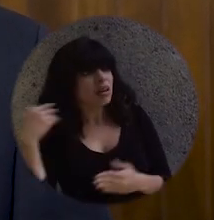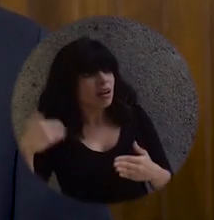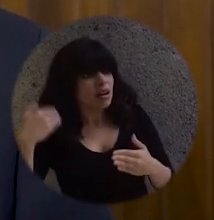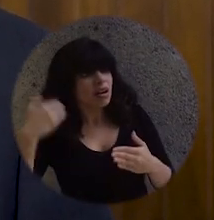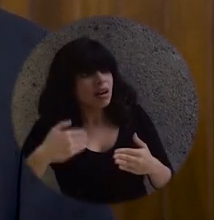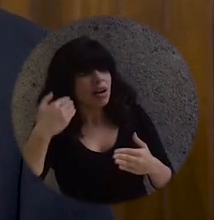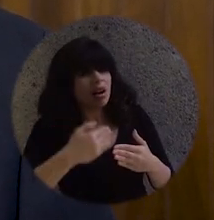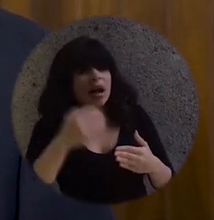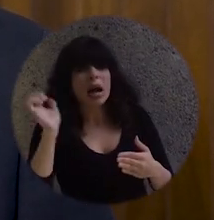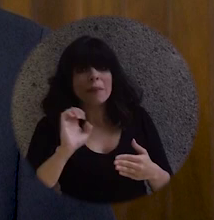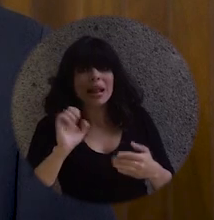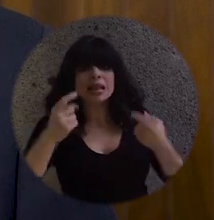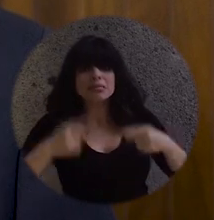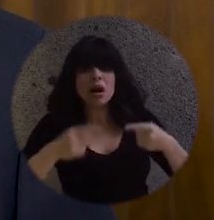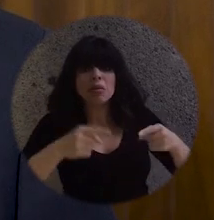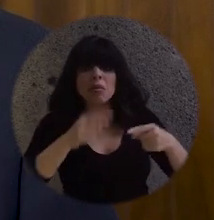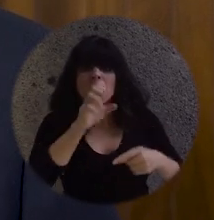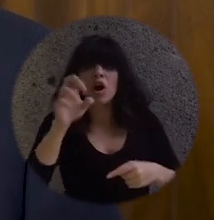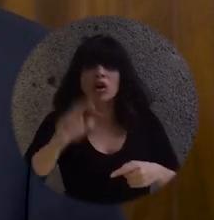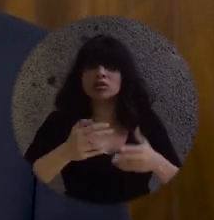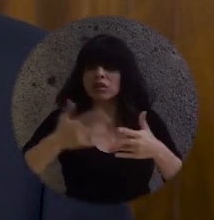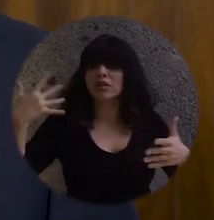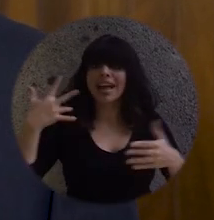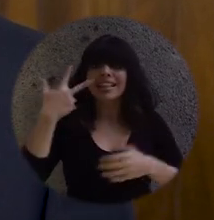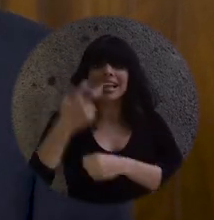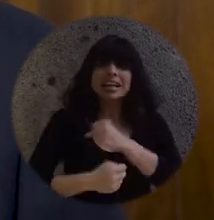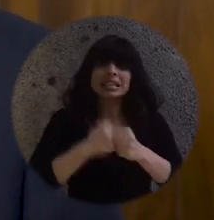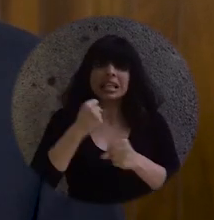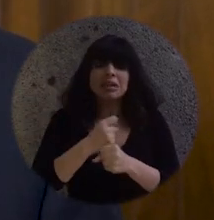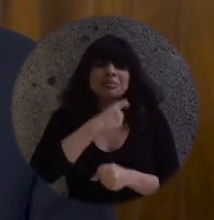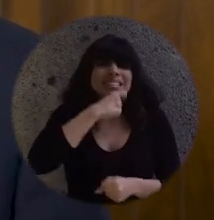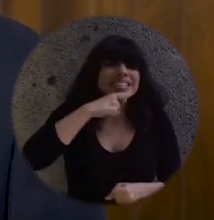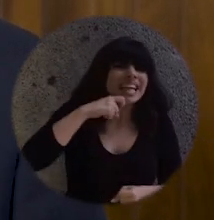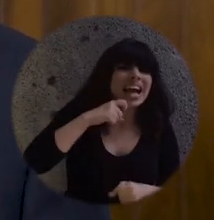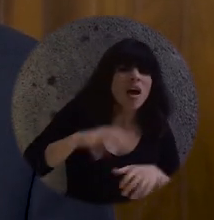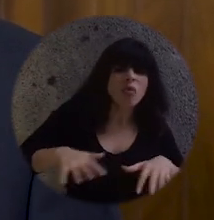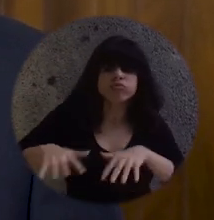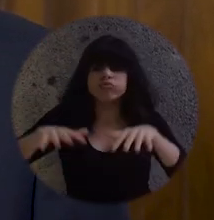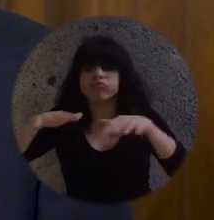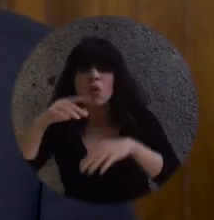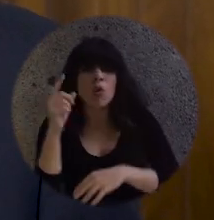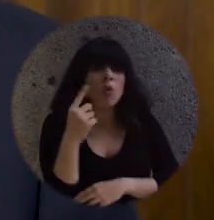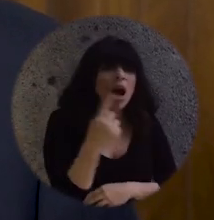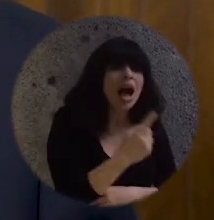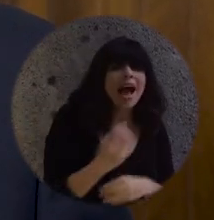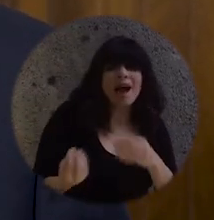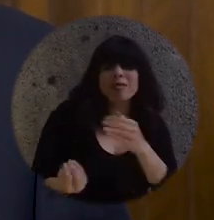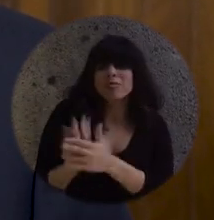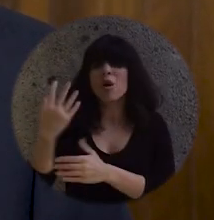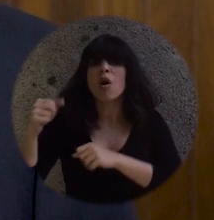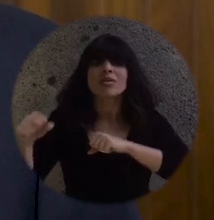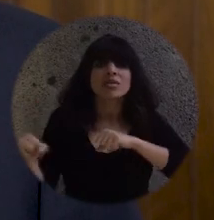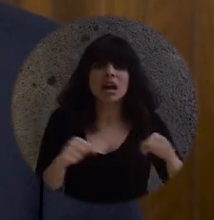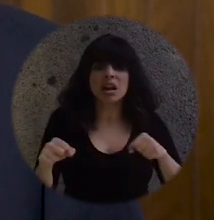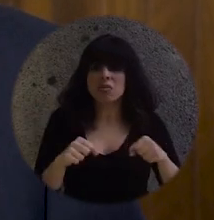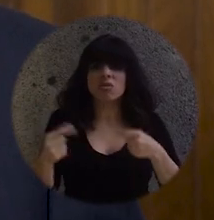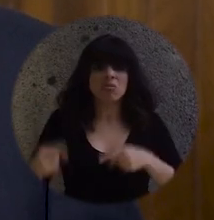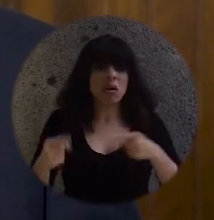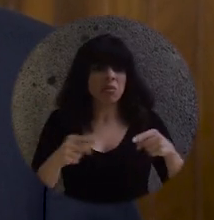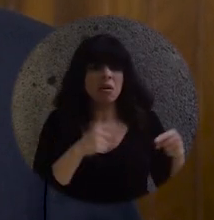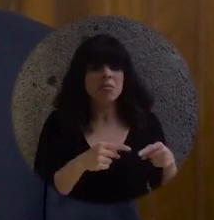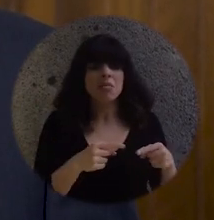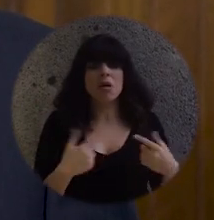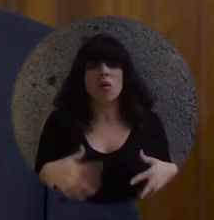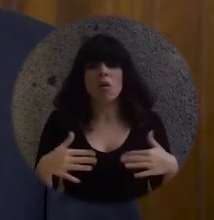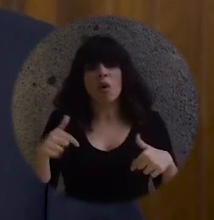diferentes emergencias que han golpeado Costa Rica en los últimos tres años: sequías, inundaciones, huracanes, erupciones y terremotos. Hoy les